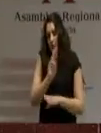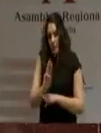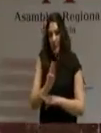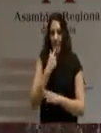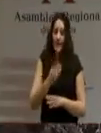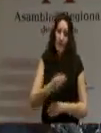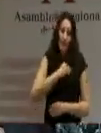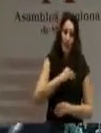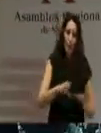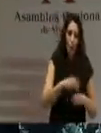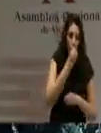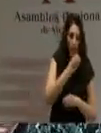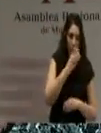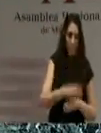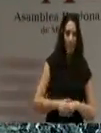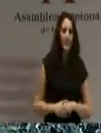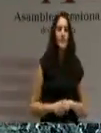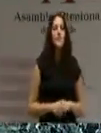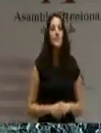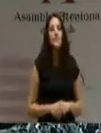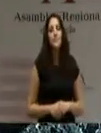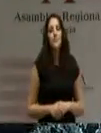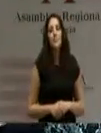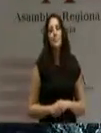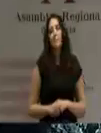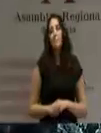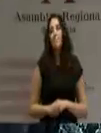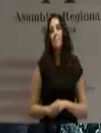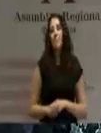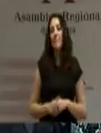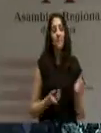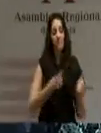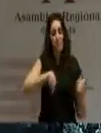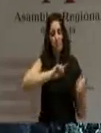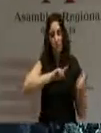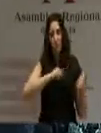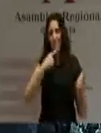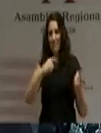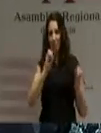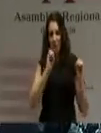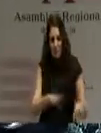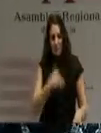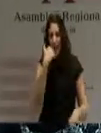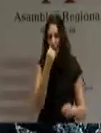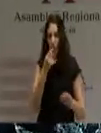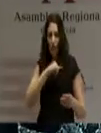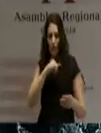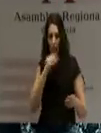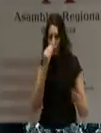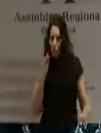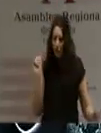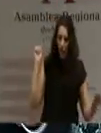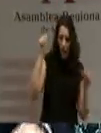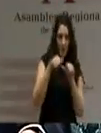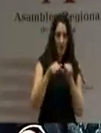Grupo Socialista. Y no somos nosotros los que hemos renegado de la deuda histórica. Siempre hemos estado